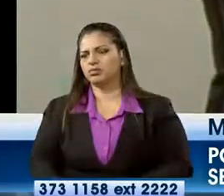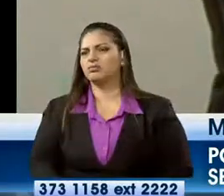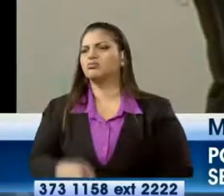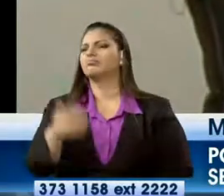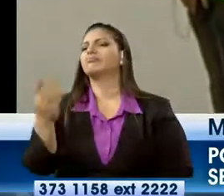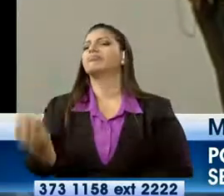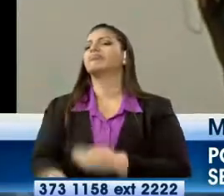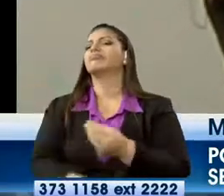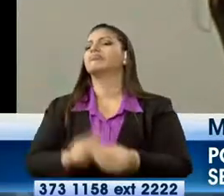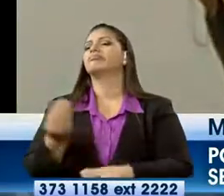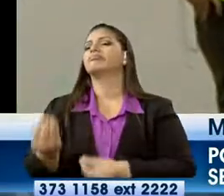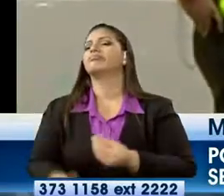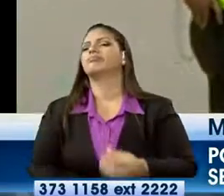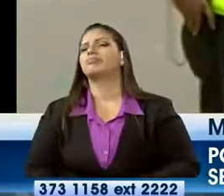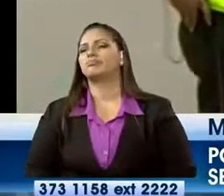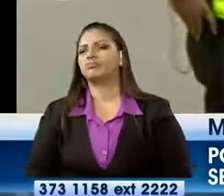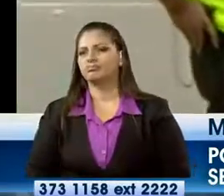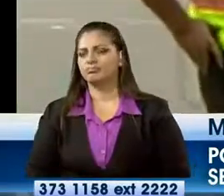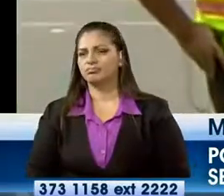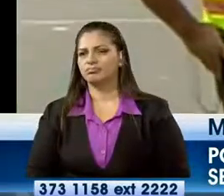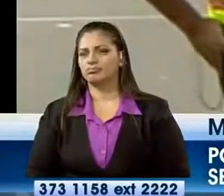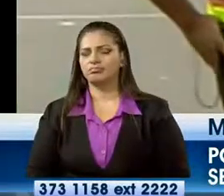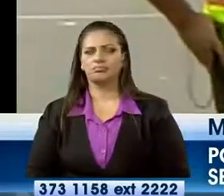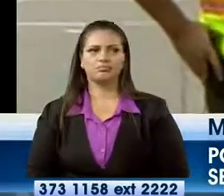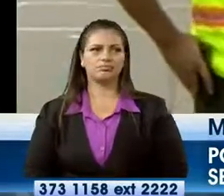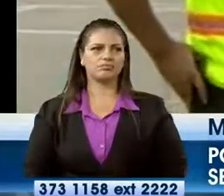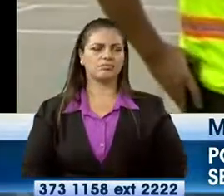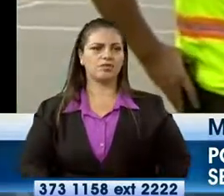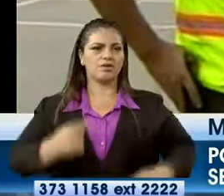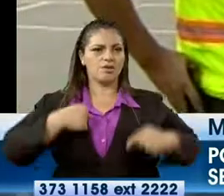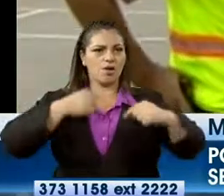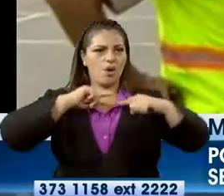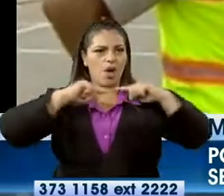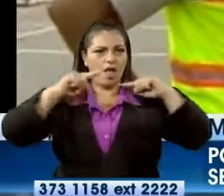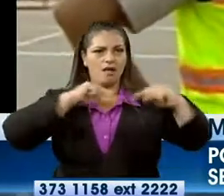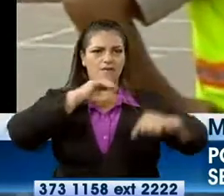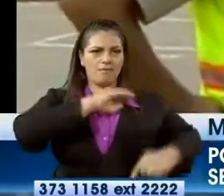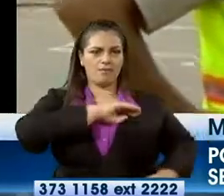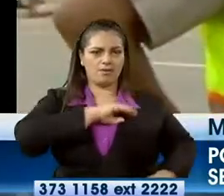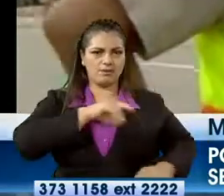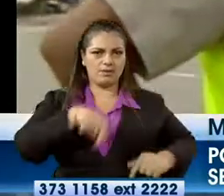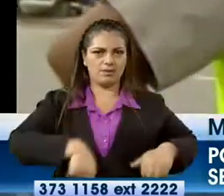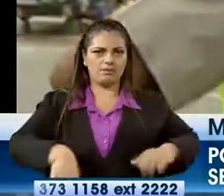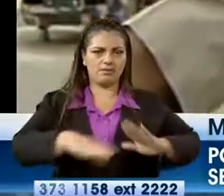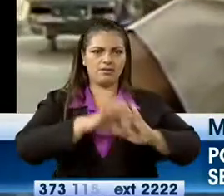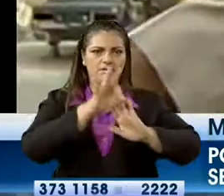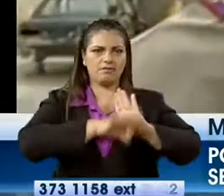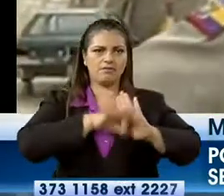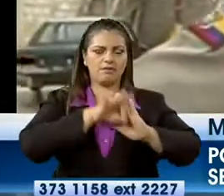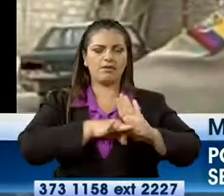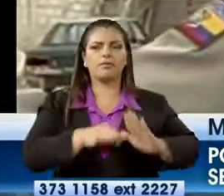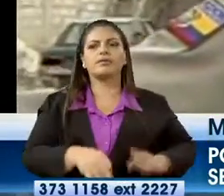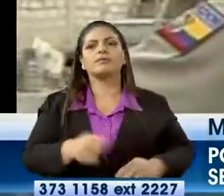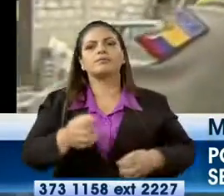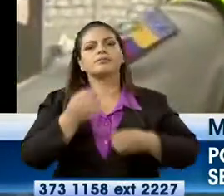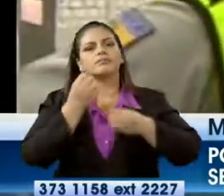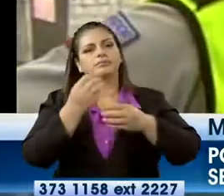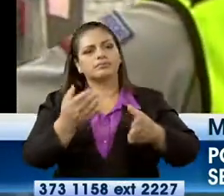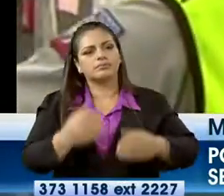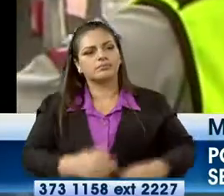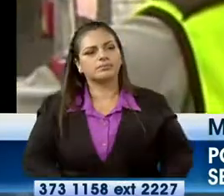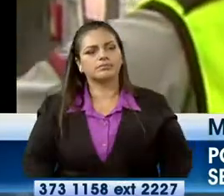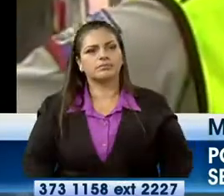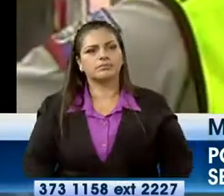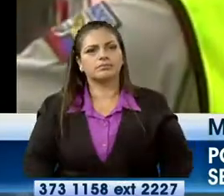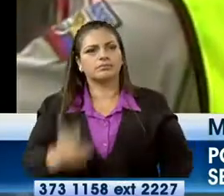problema. Bueno, como jefe de operaciones de acá del Circuito Florida, pues yo les hago un llamado muy cordial